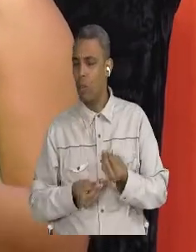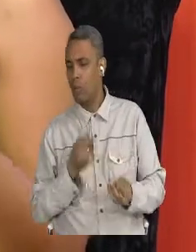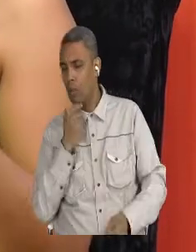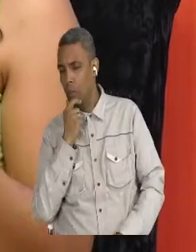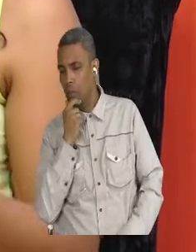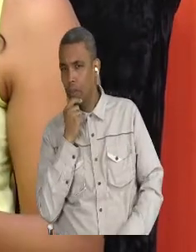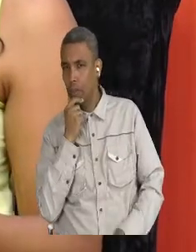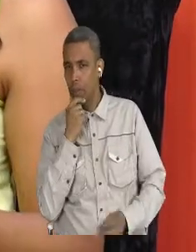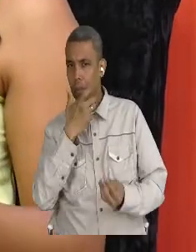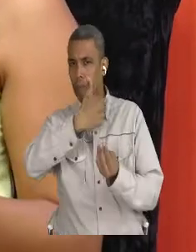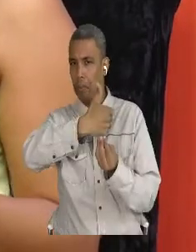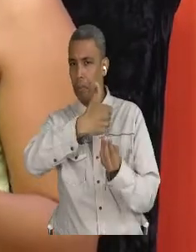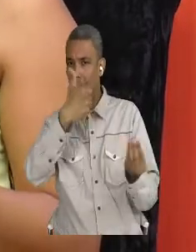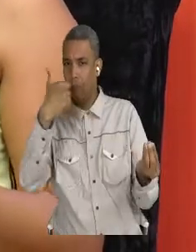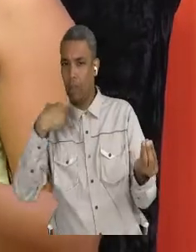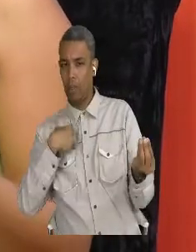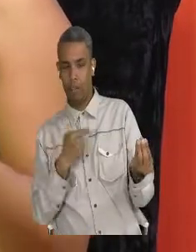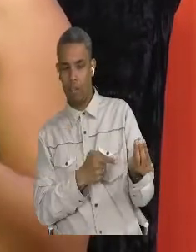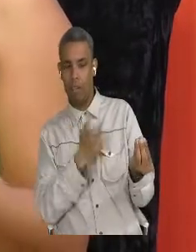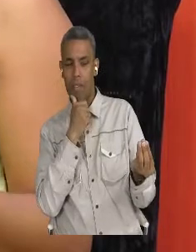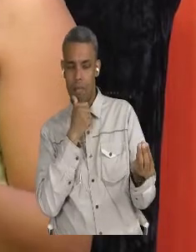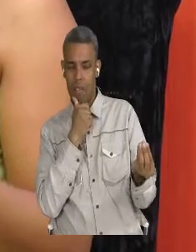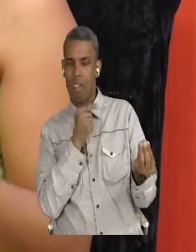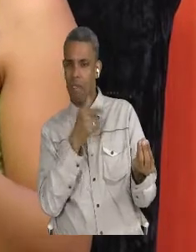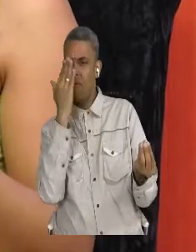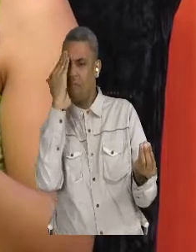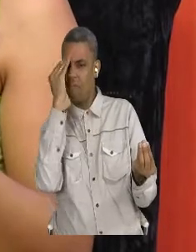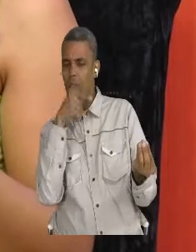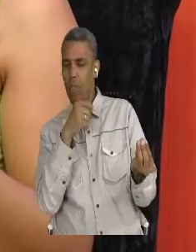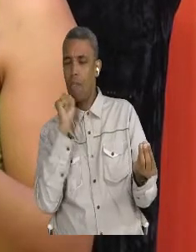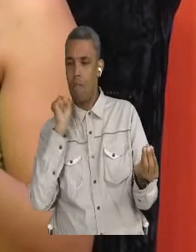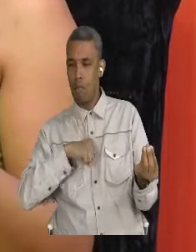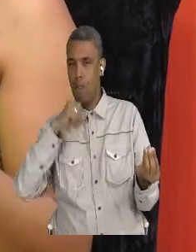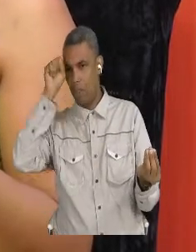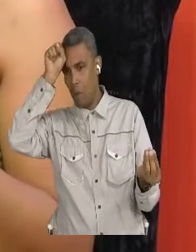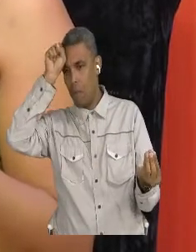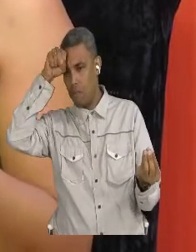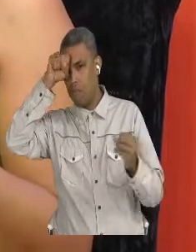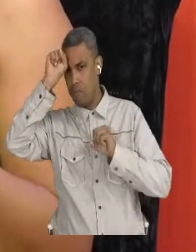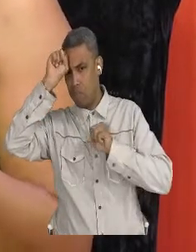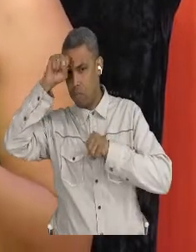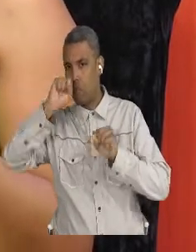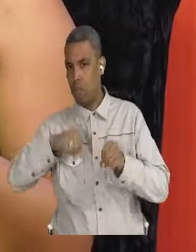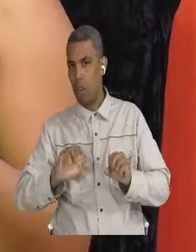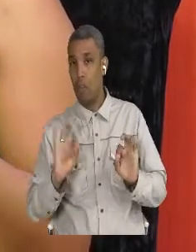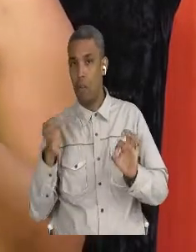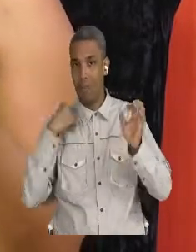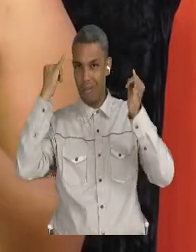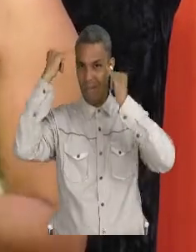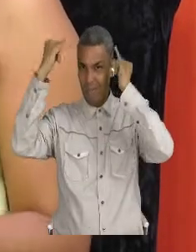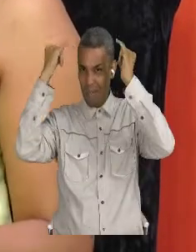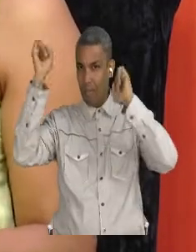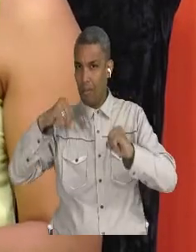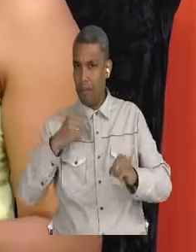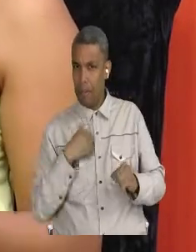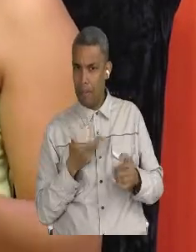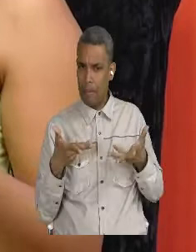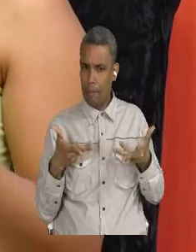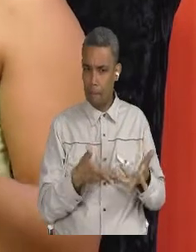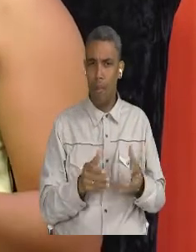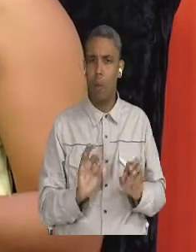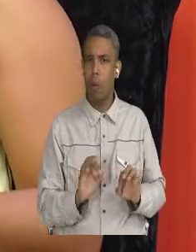equipo, escucharlo, permitirle proponer ideas y también nosotros proponer ideas como líderes que somos. Ser colaborativo,